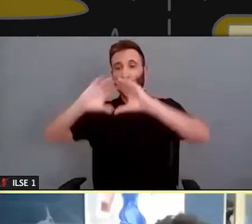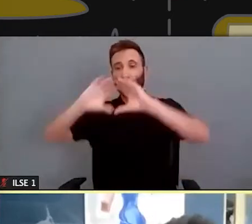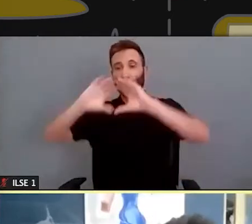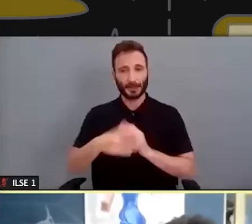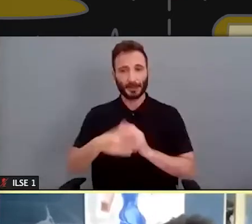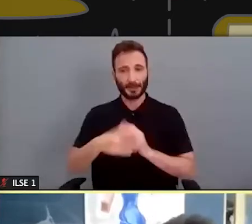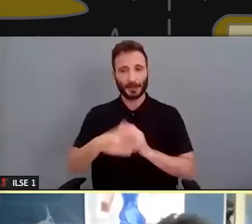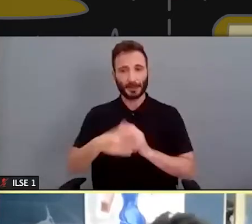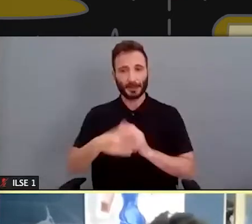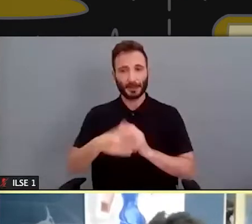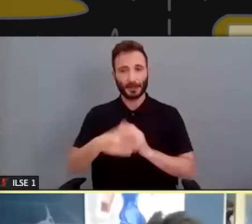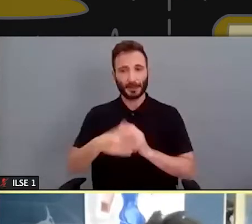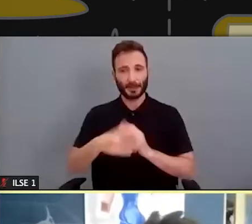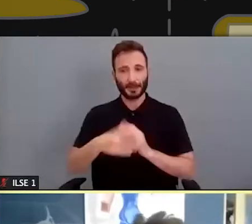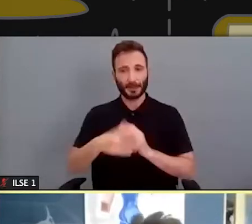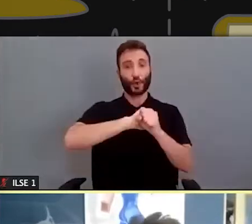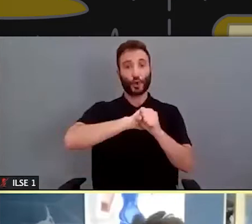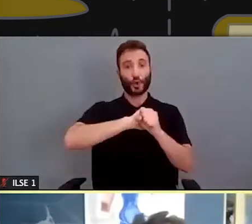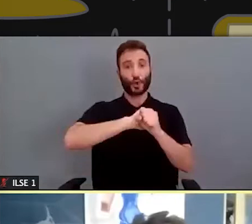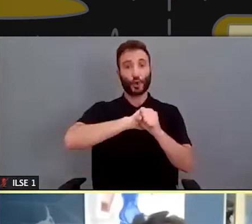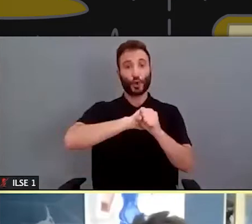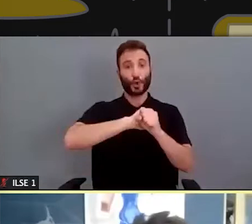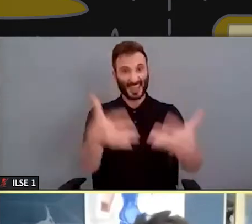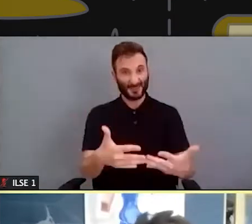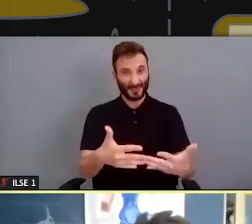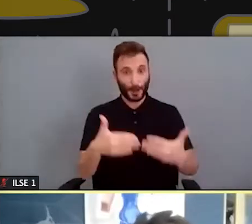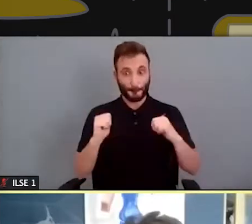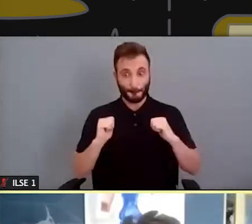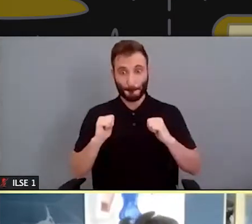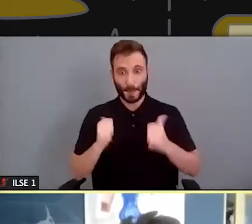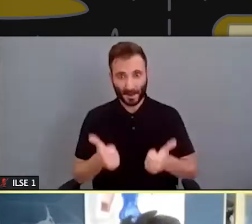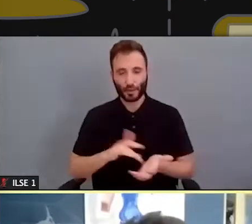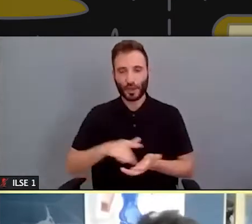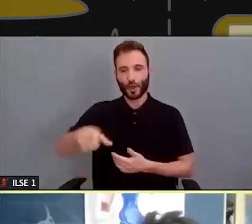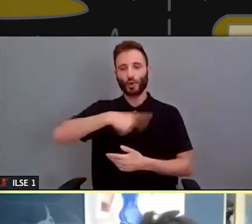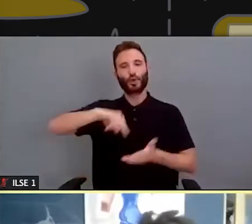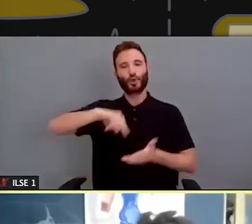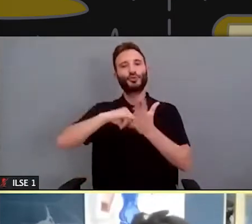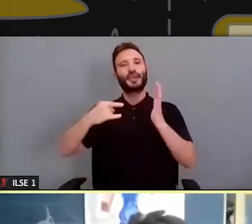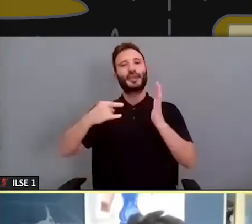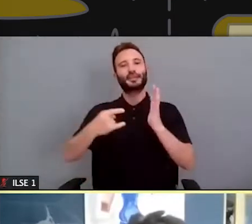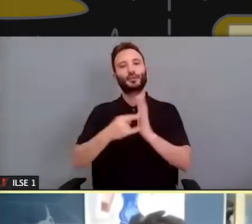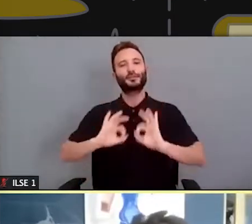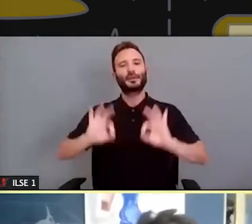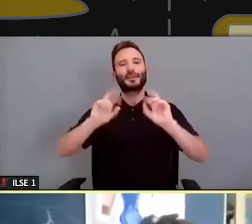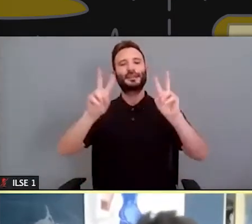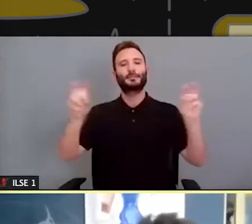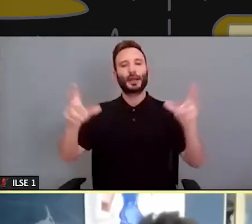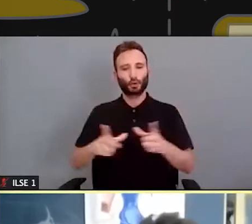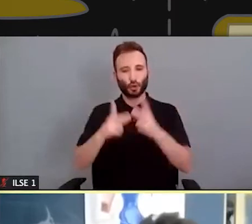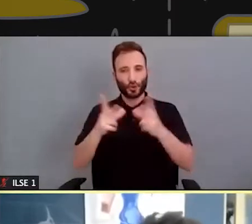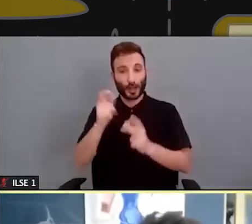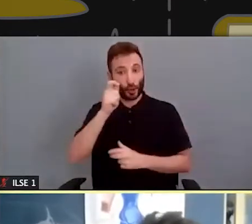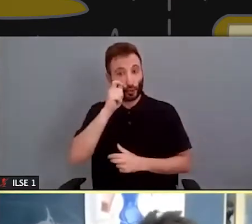Cuando empezó la pandemia el año pasado, nosotros, los técnicos que trabajamos con los temas sociales en cuanto al turismo, nos